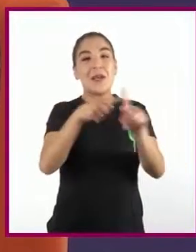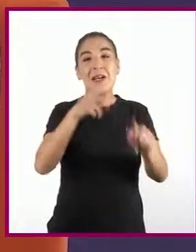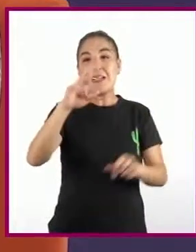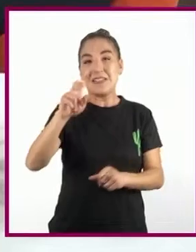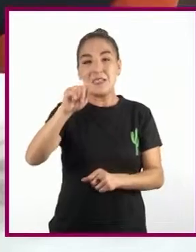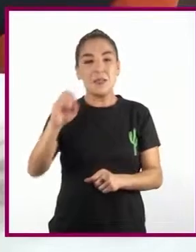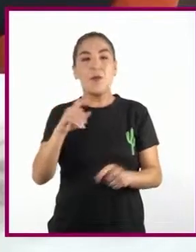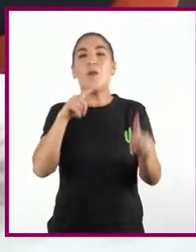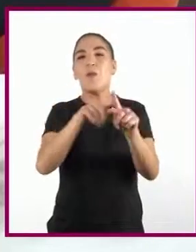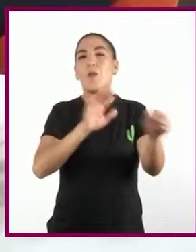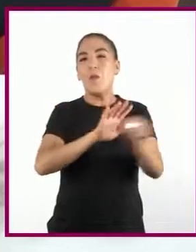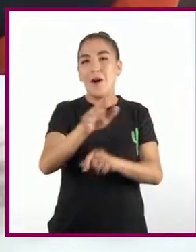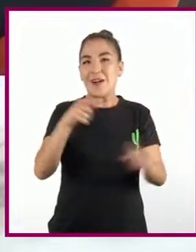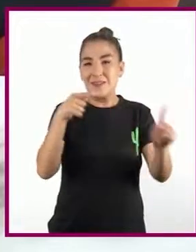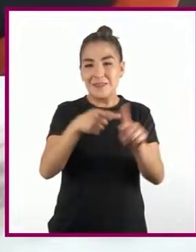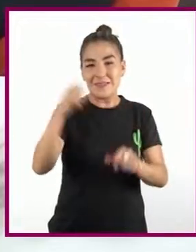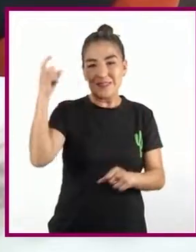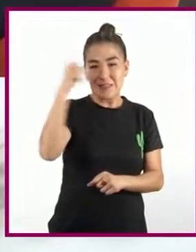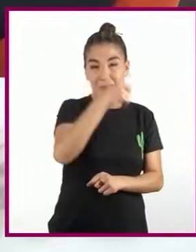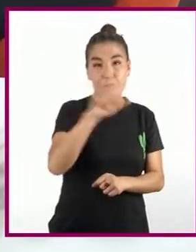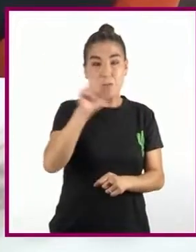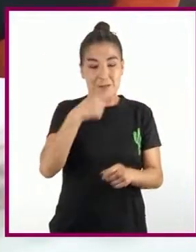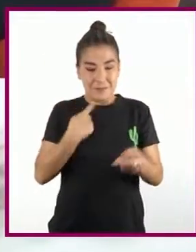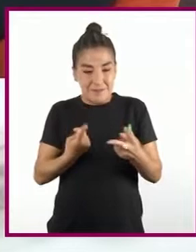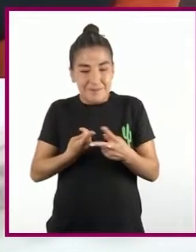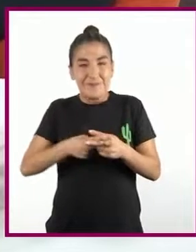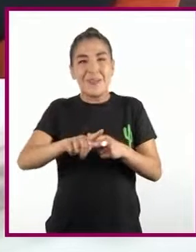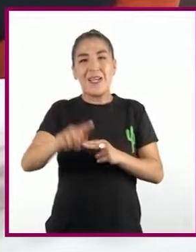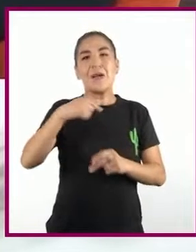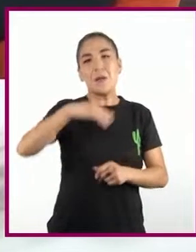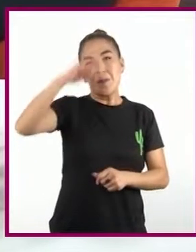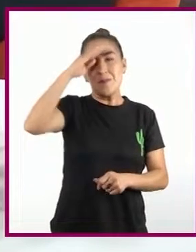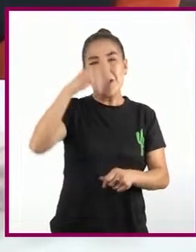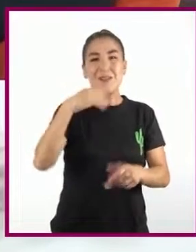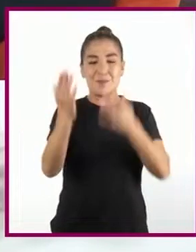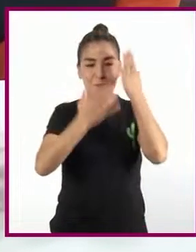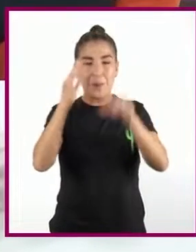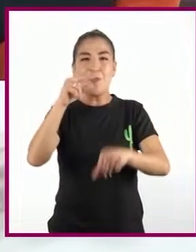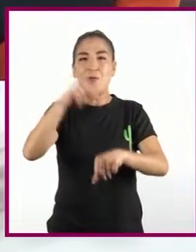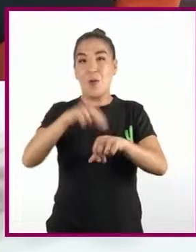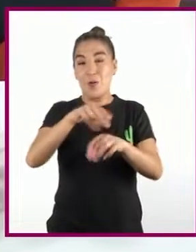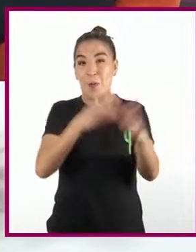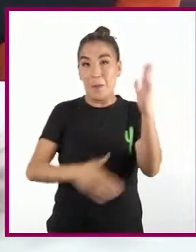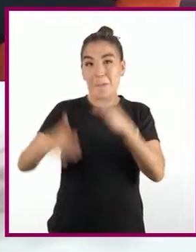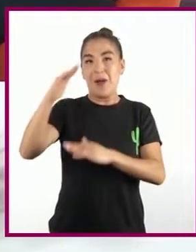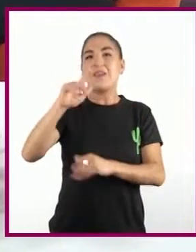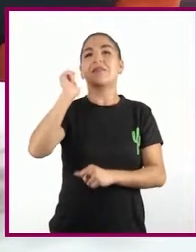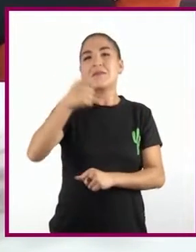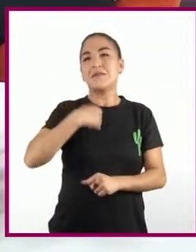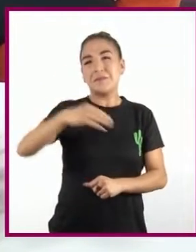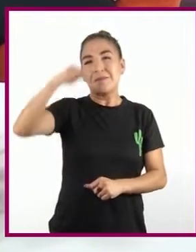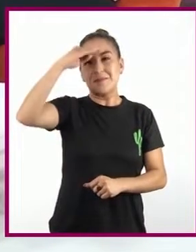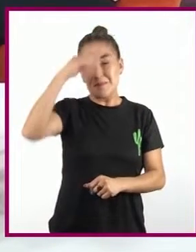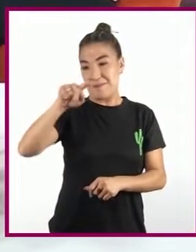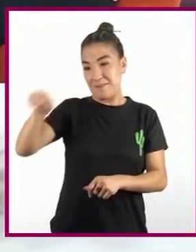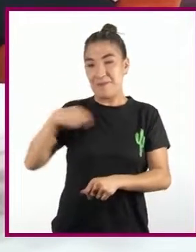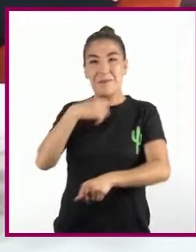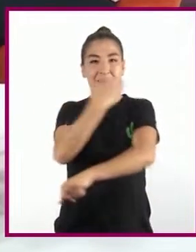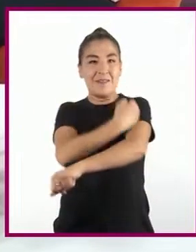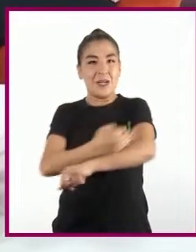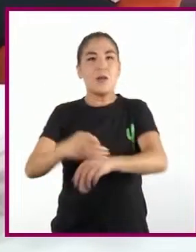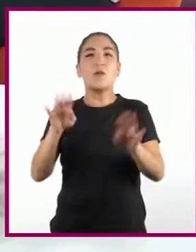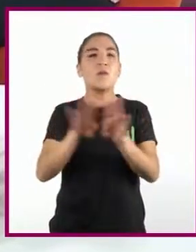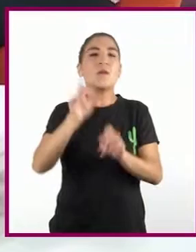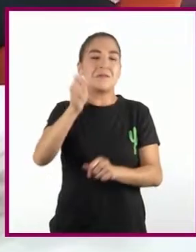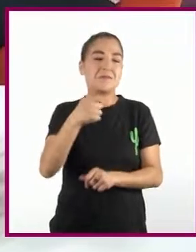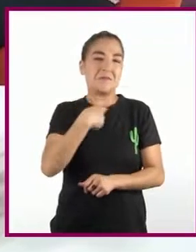mayor reto lo tuve cuando empecé a pensar en estudiar un doctorado, porque básicamente en ese momento mi familia, básicamente